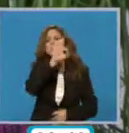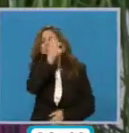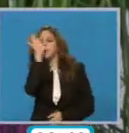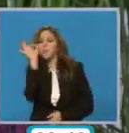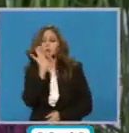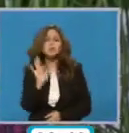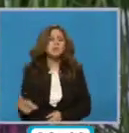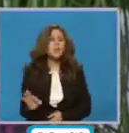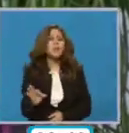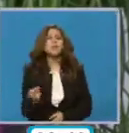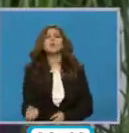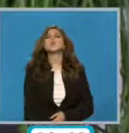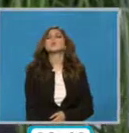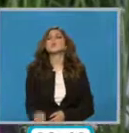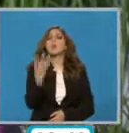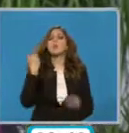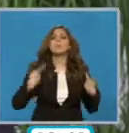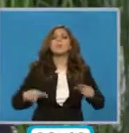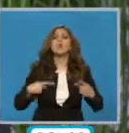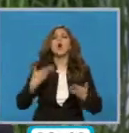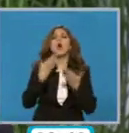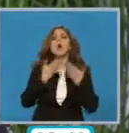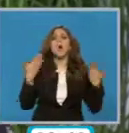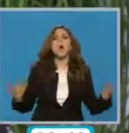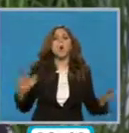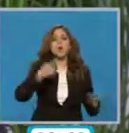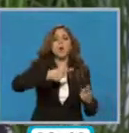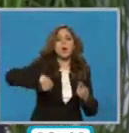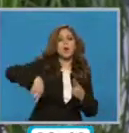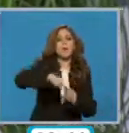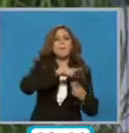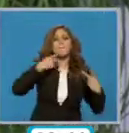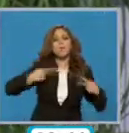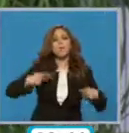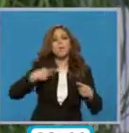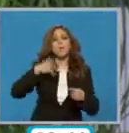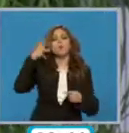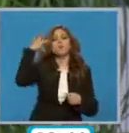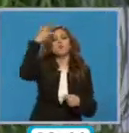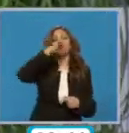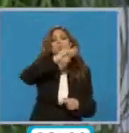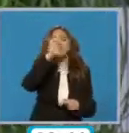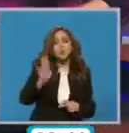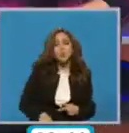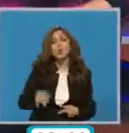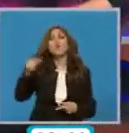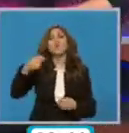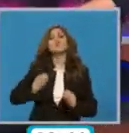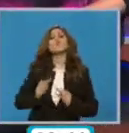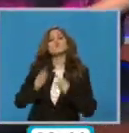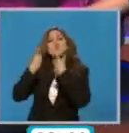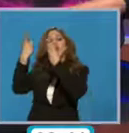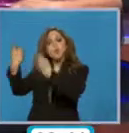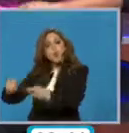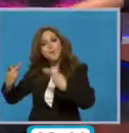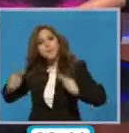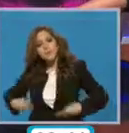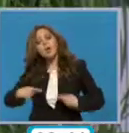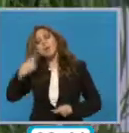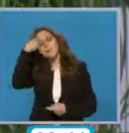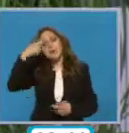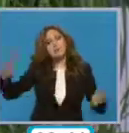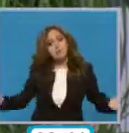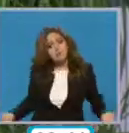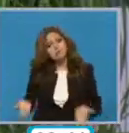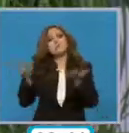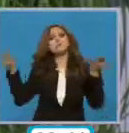porcentaje de cómo se ha beneficiado ahora pues la sociedad con esta campaña, esta manera de motivar a las personas a